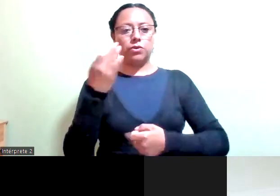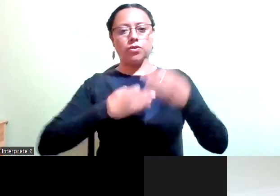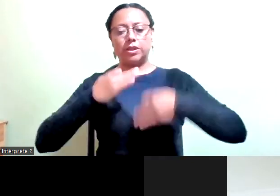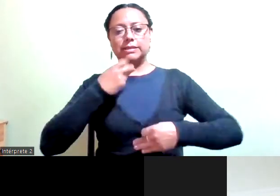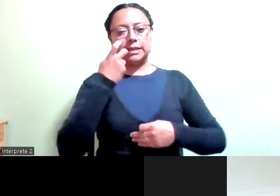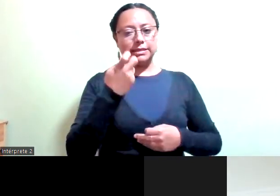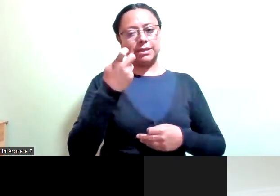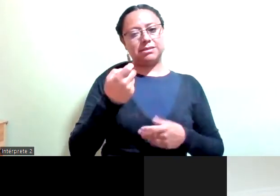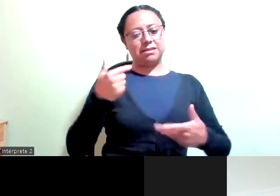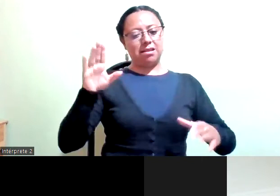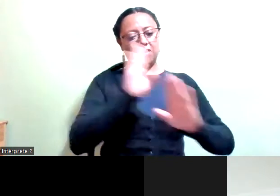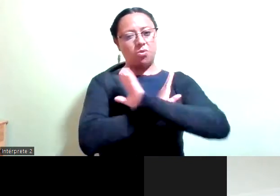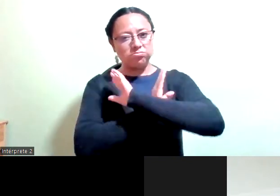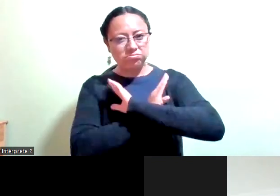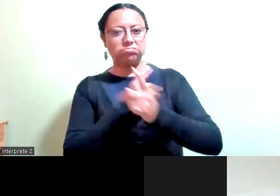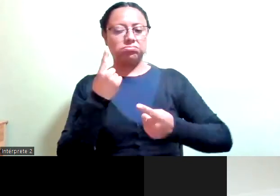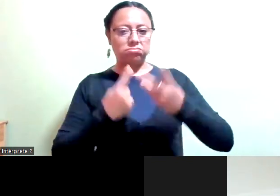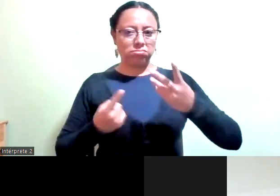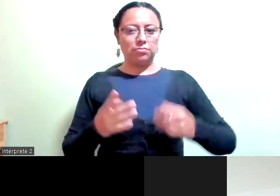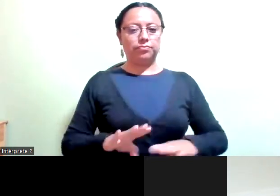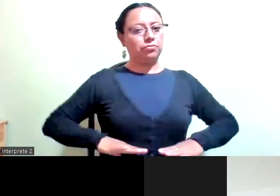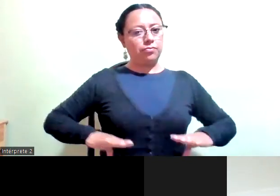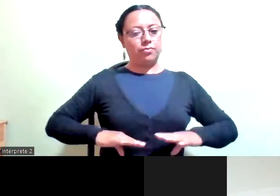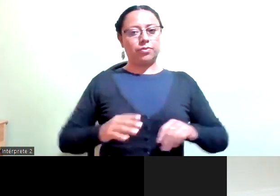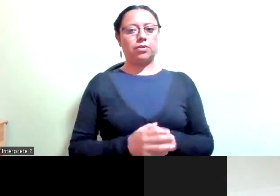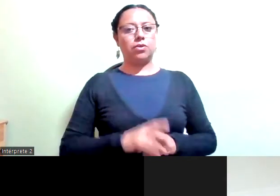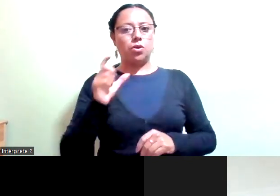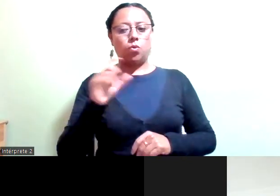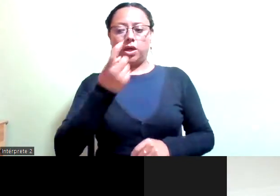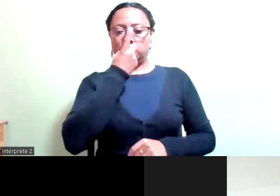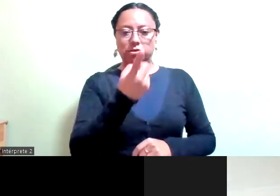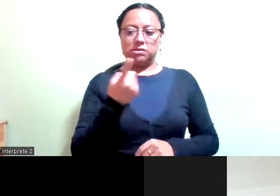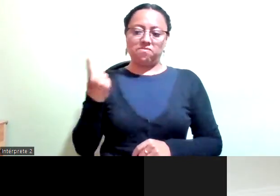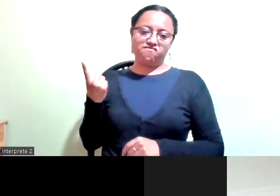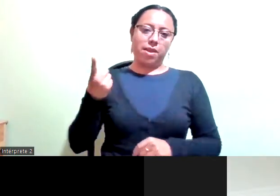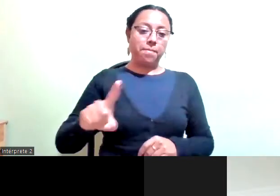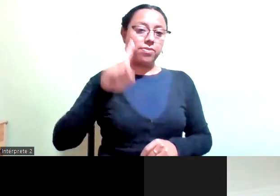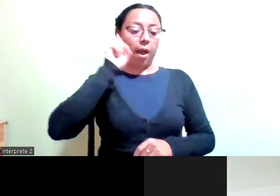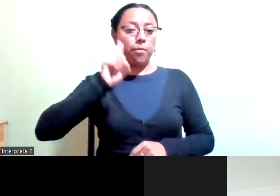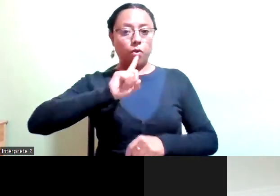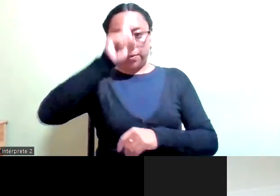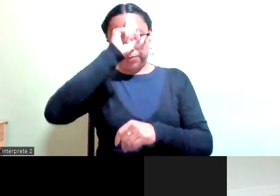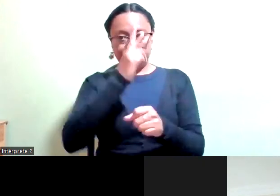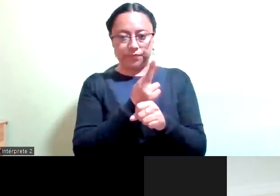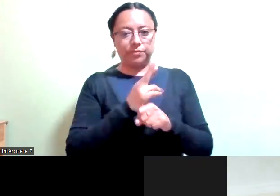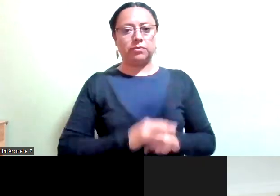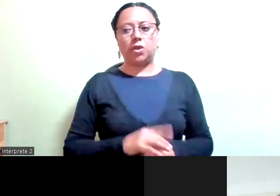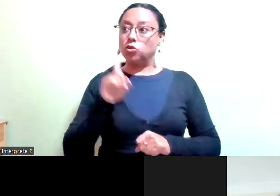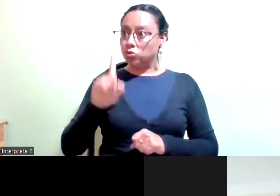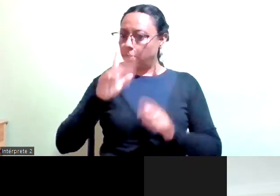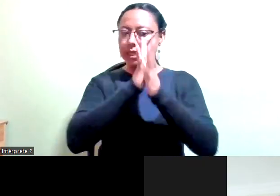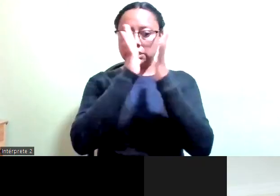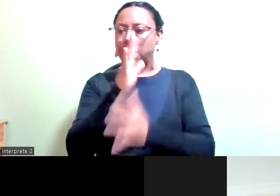se refiere a que él le instruye a su asesora que no intervenga, porque él hará